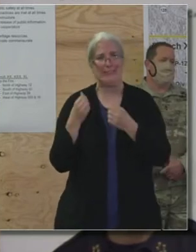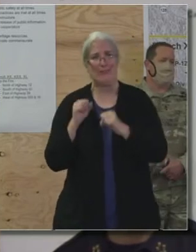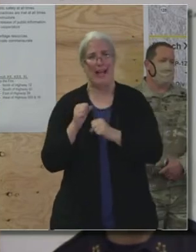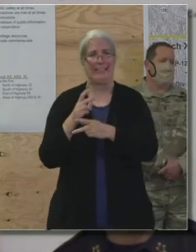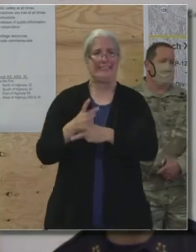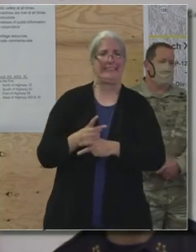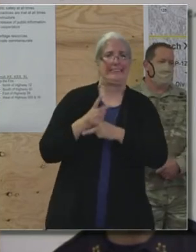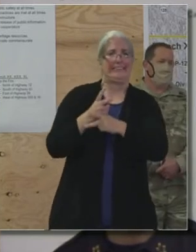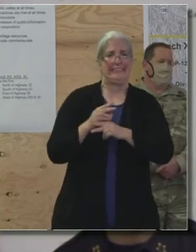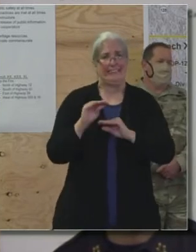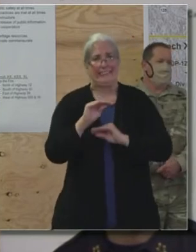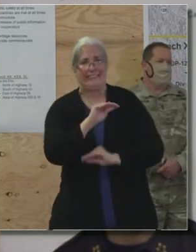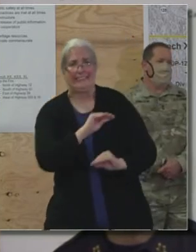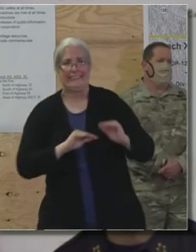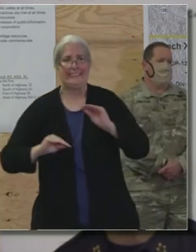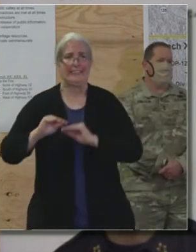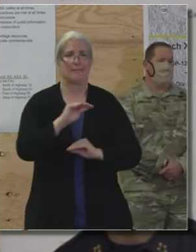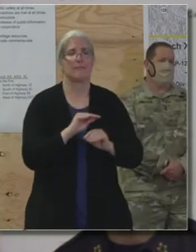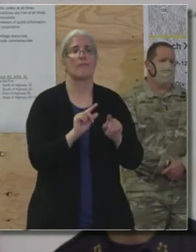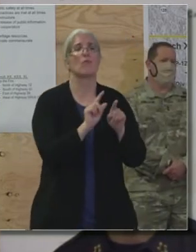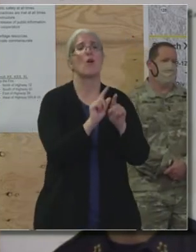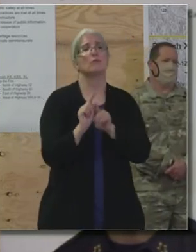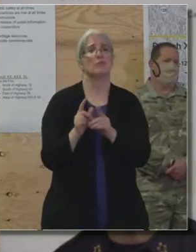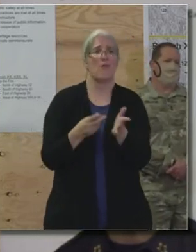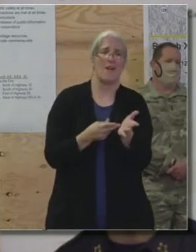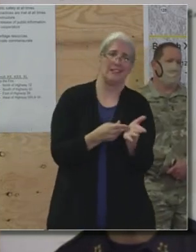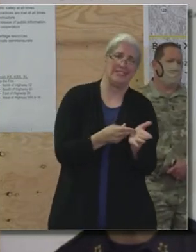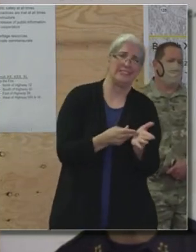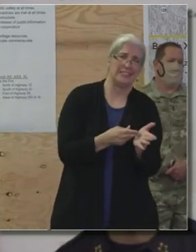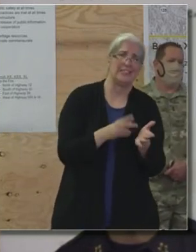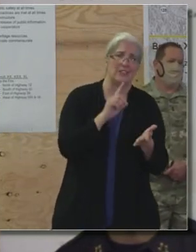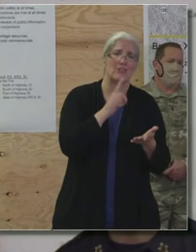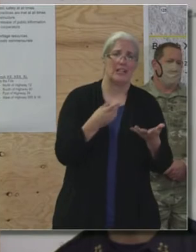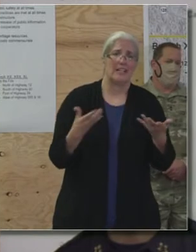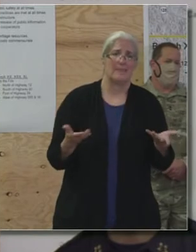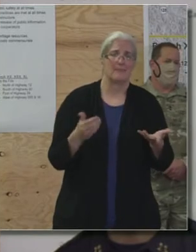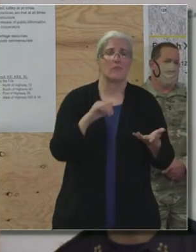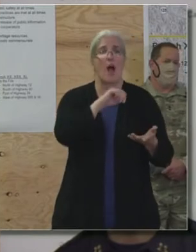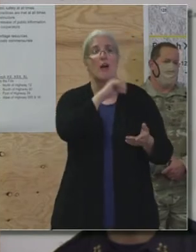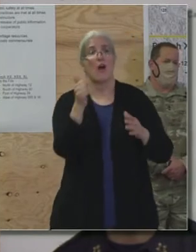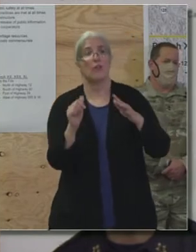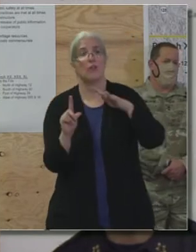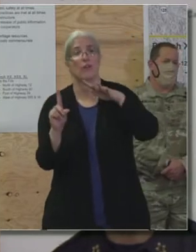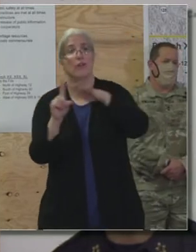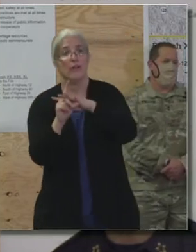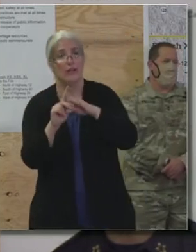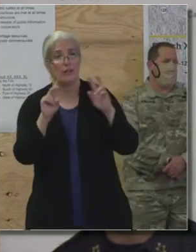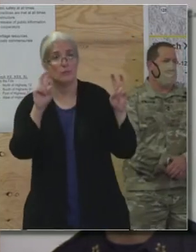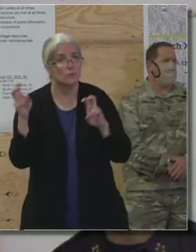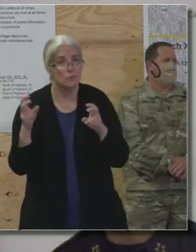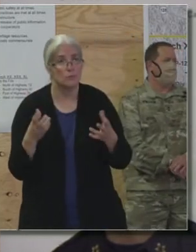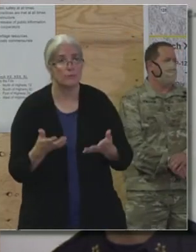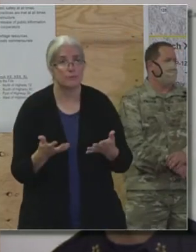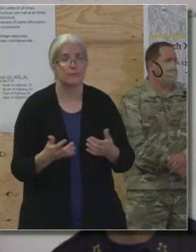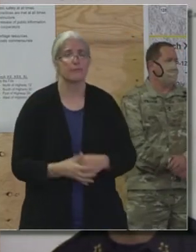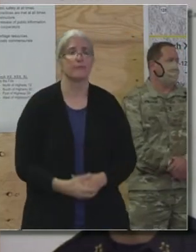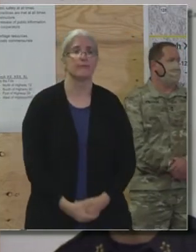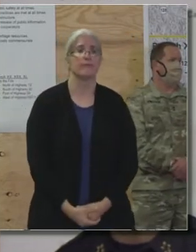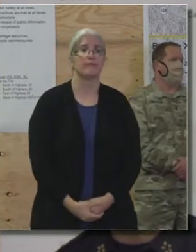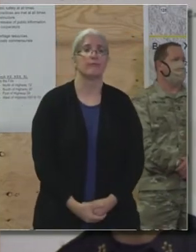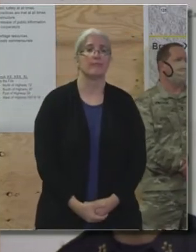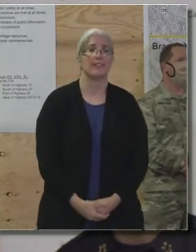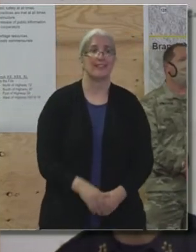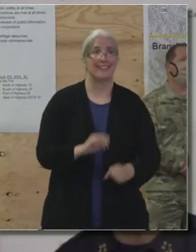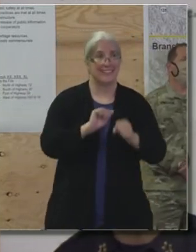con sus recursos para hablar francamente con ustedes otra cuestión que surgió antes es el tema de la